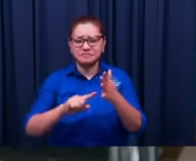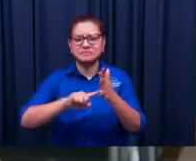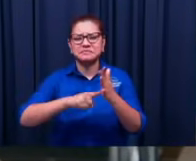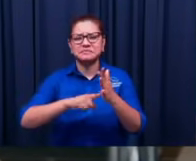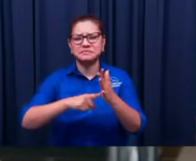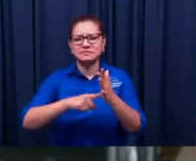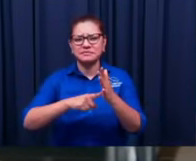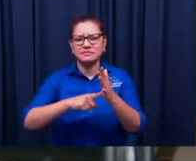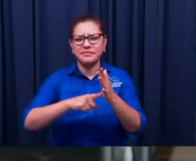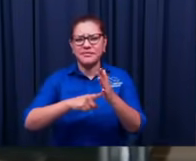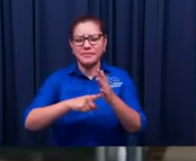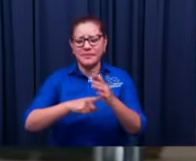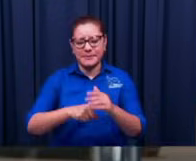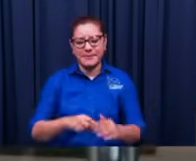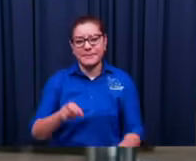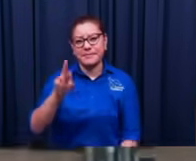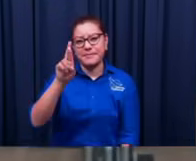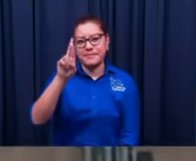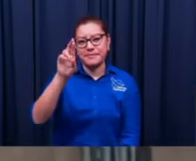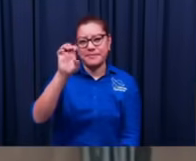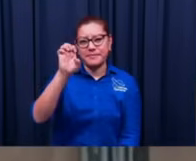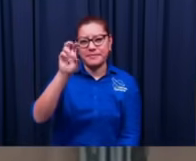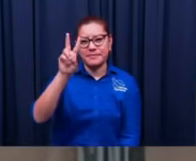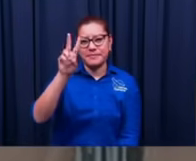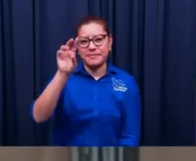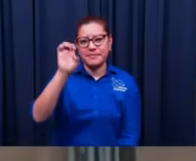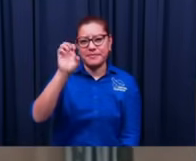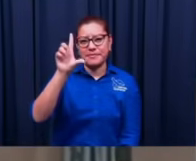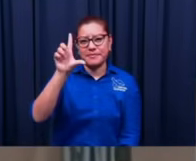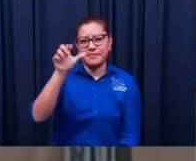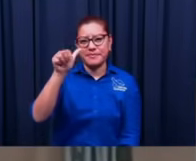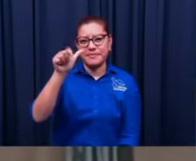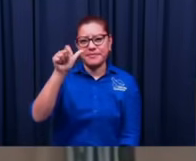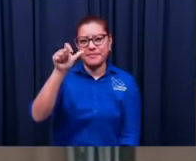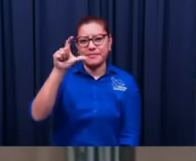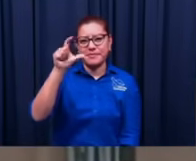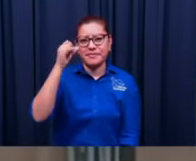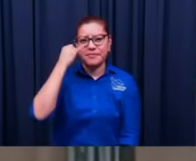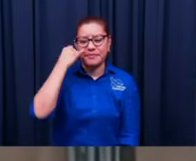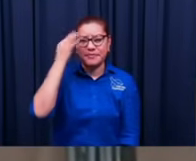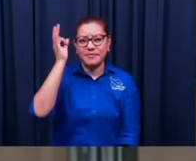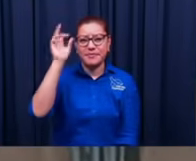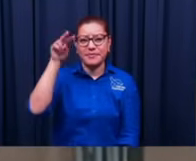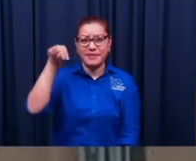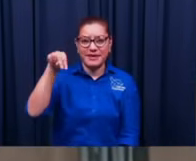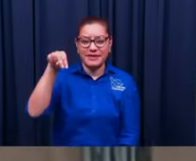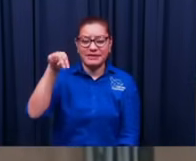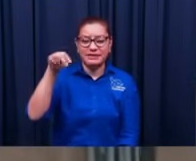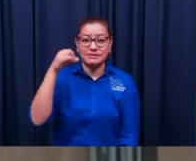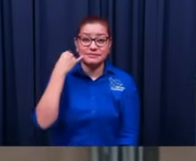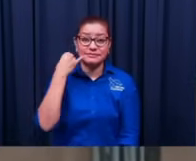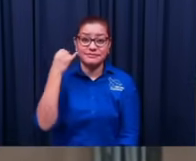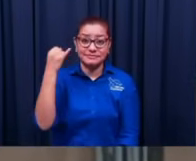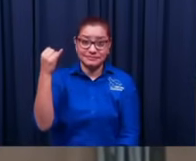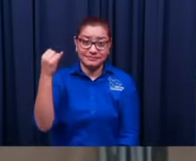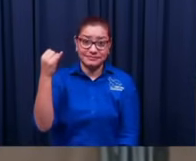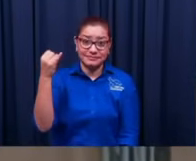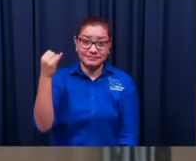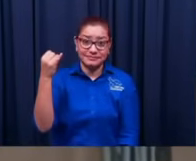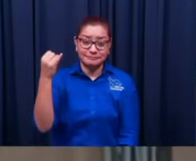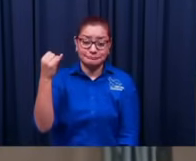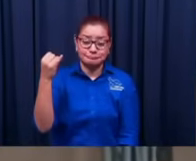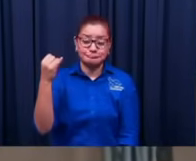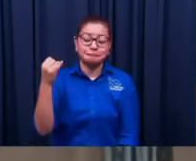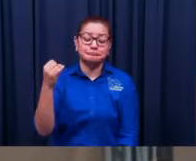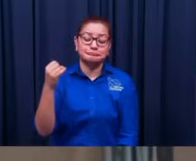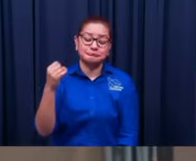decir revelación. Incluso en inglés el no se llama Apocalipsis, sino que se llama Revelation,